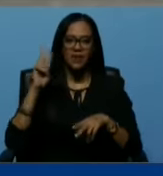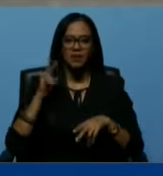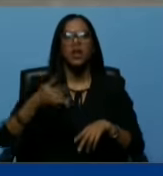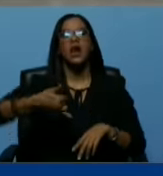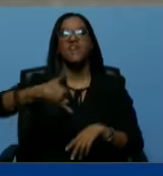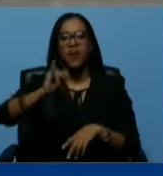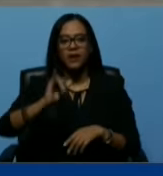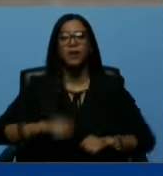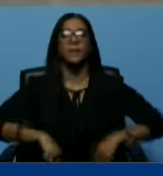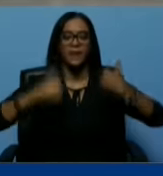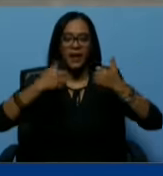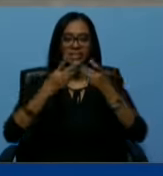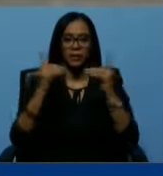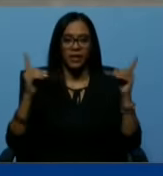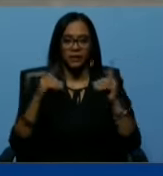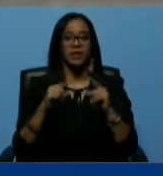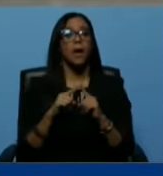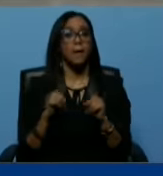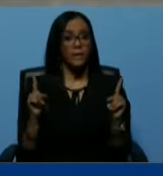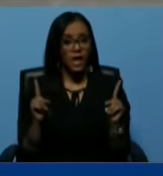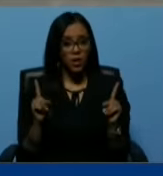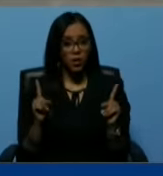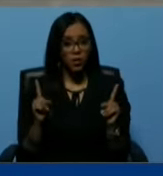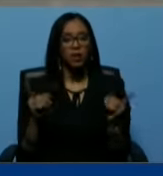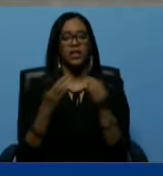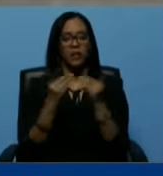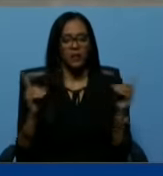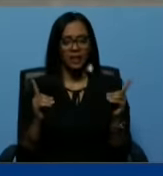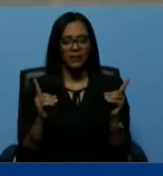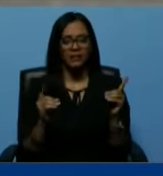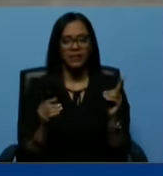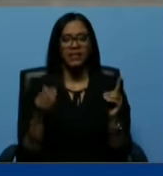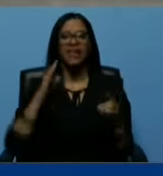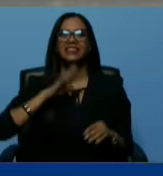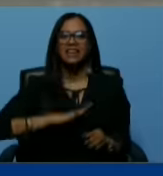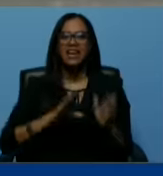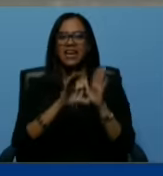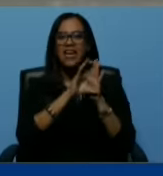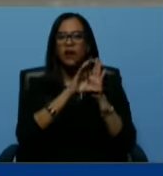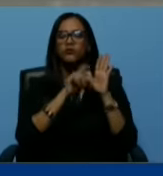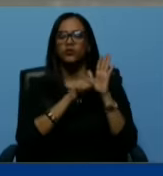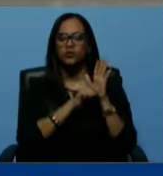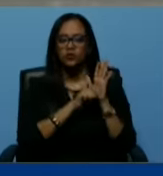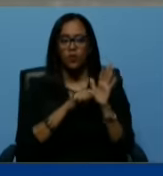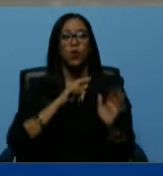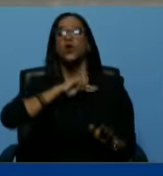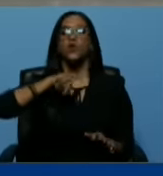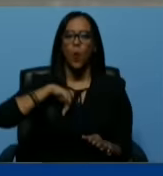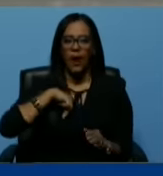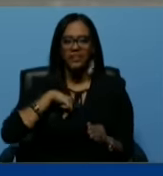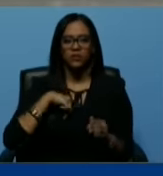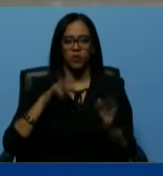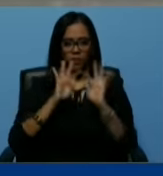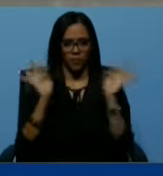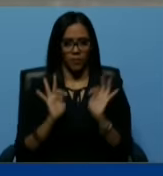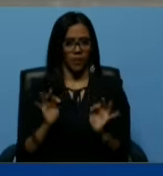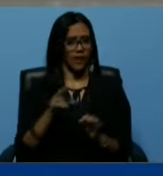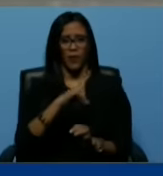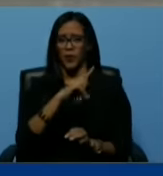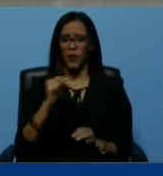democracia, pero la democracia que establece la Constitución, nuestro modelo, no el modelo de democracia